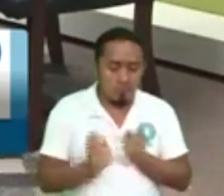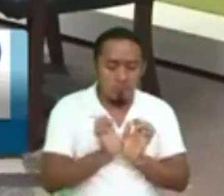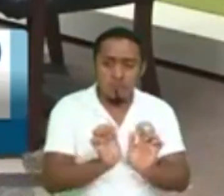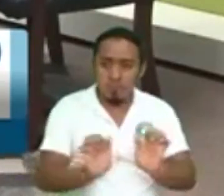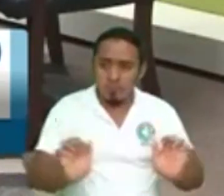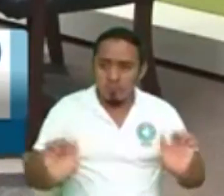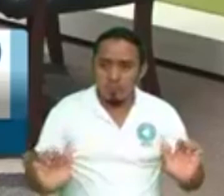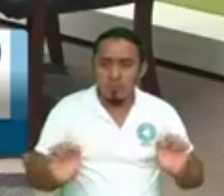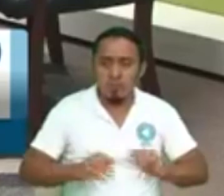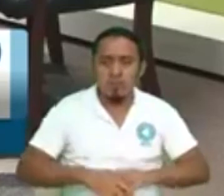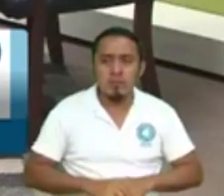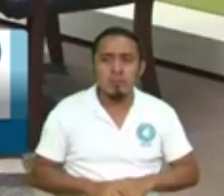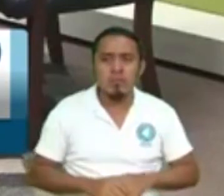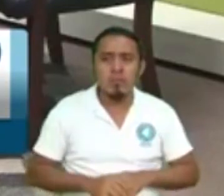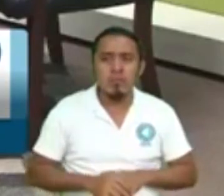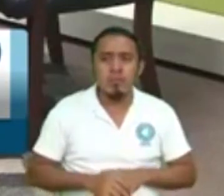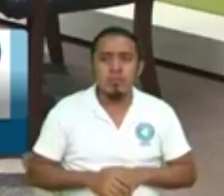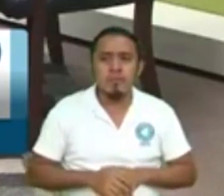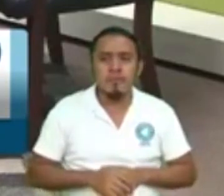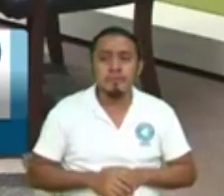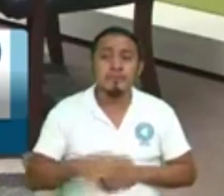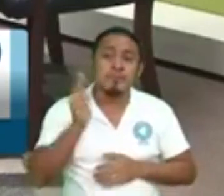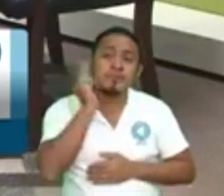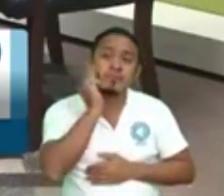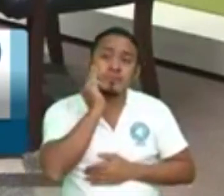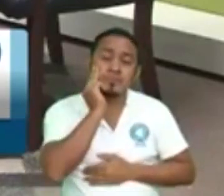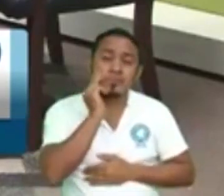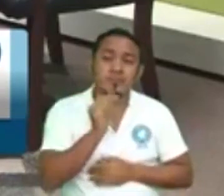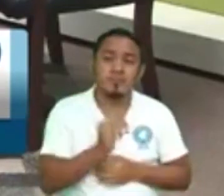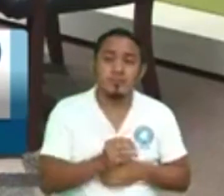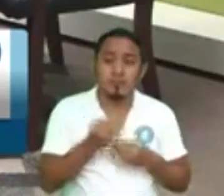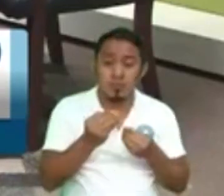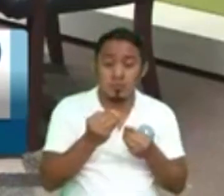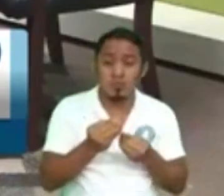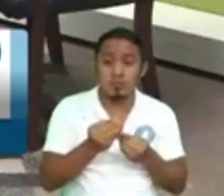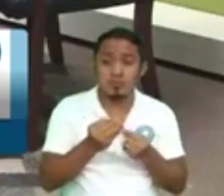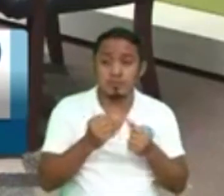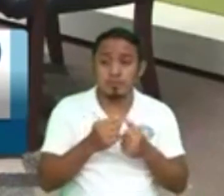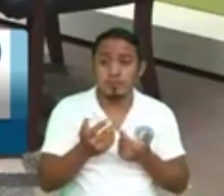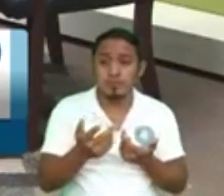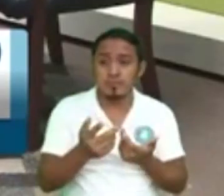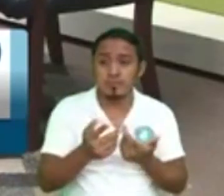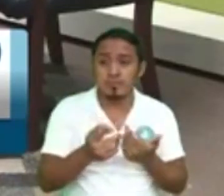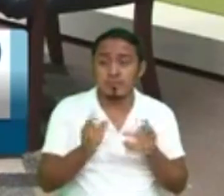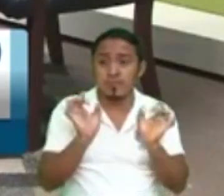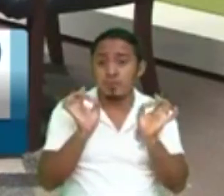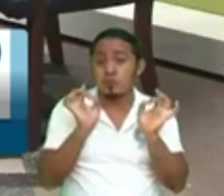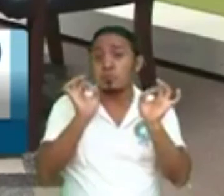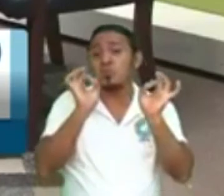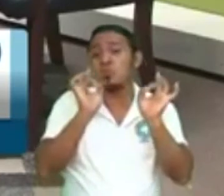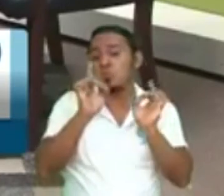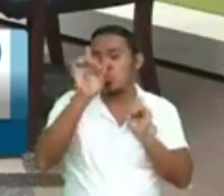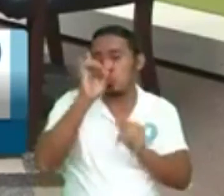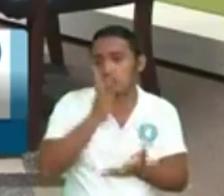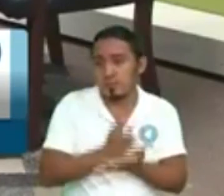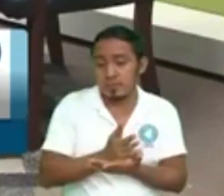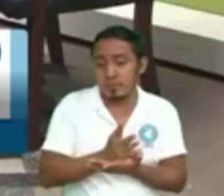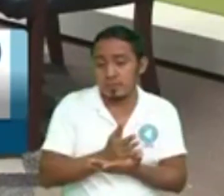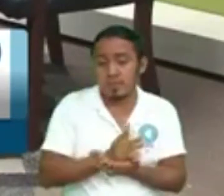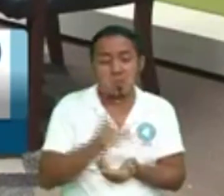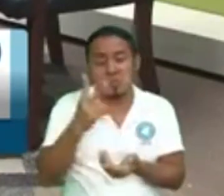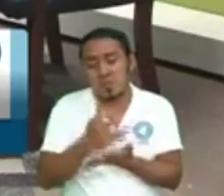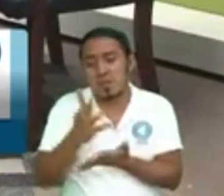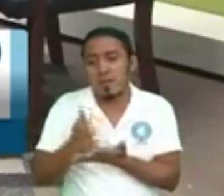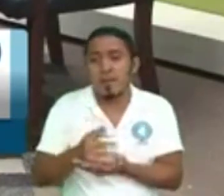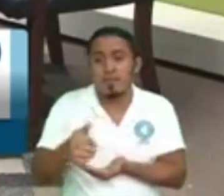vez estuvieron las madres en algún contacto, pero no lo tuvieron muy en cuenta porque fue ocasionalmente que ingirieron licor, pero tal vez el niño